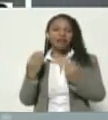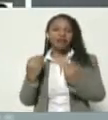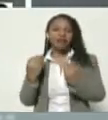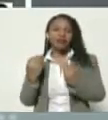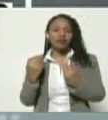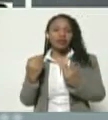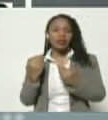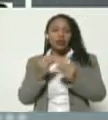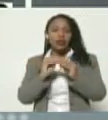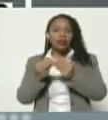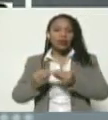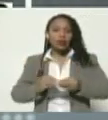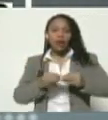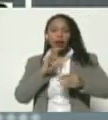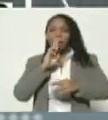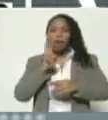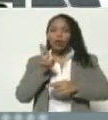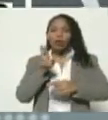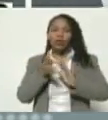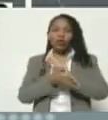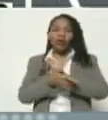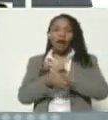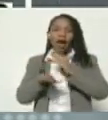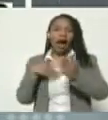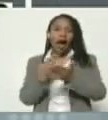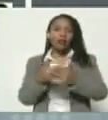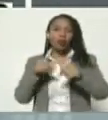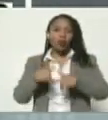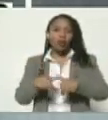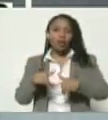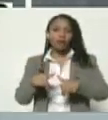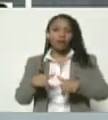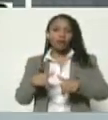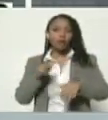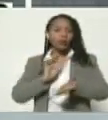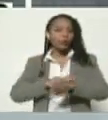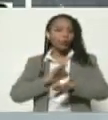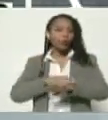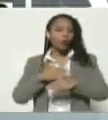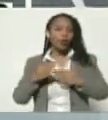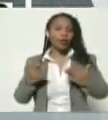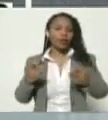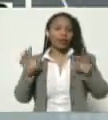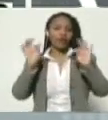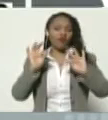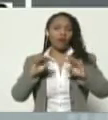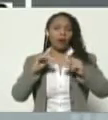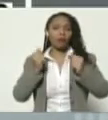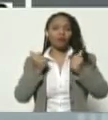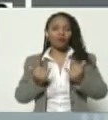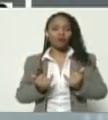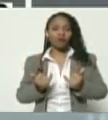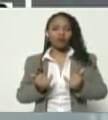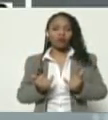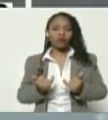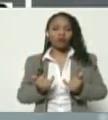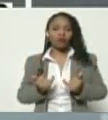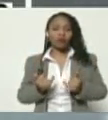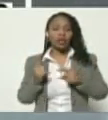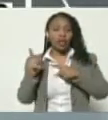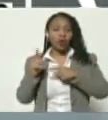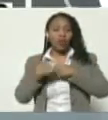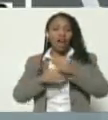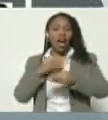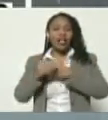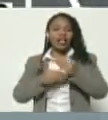el escrutinio y los resultados, hasta ahora extraordinarios porque de manera inmediata, y esto nos va a